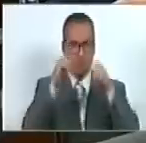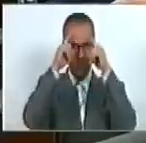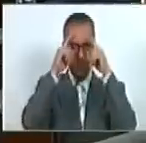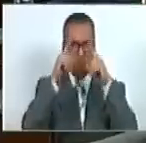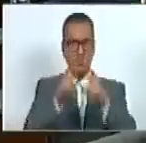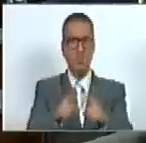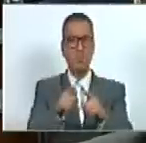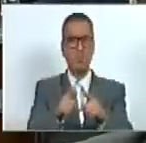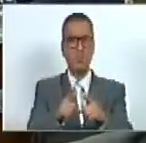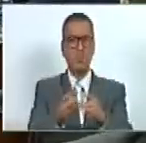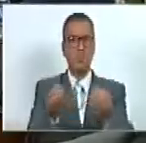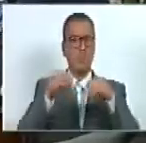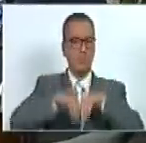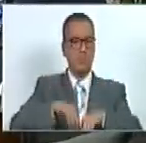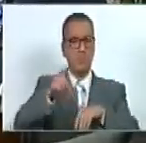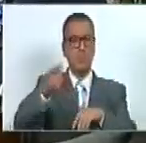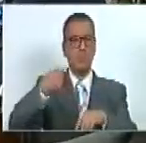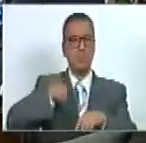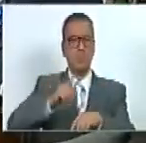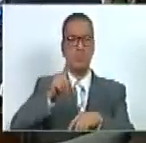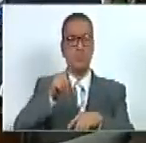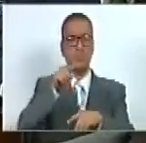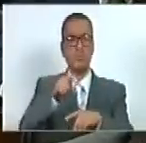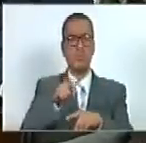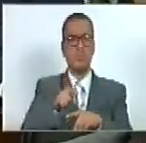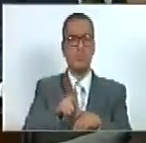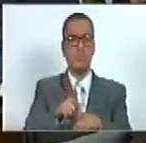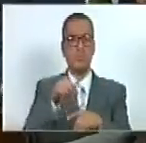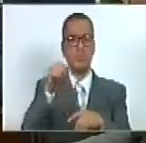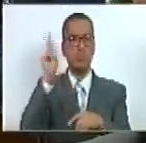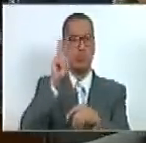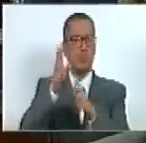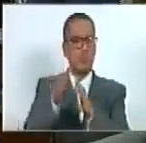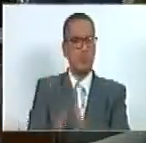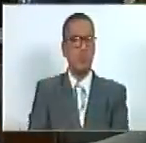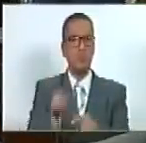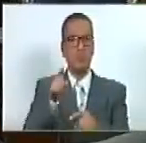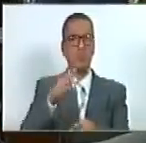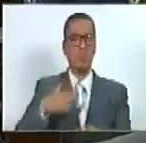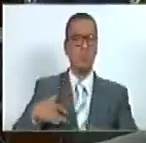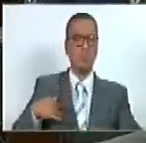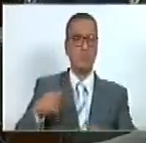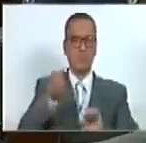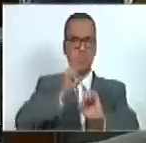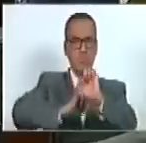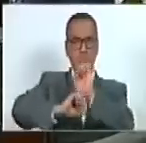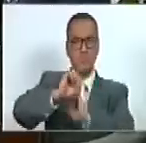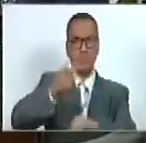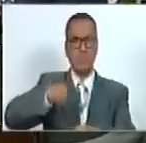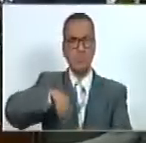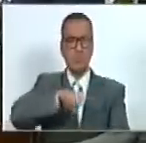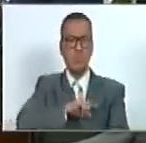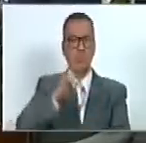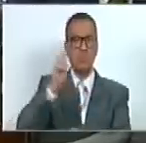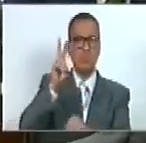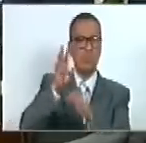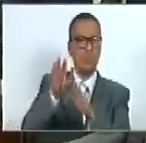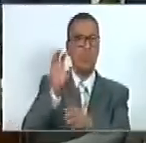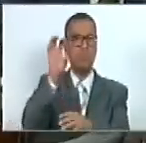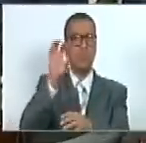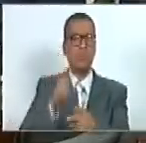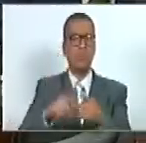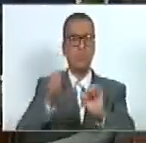decisiones, acuerdos que tienen que ver con el sentido de la venezolanidad, el sentido de la defensa de Venezuela y el sentido